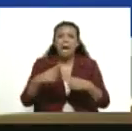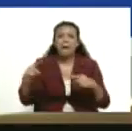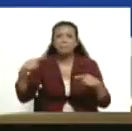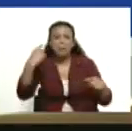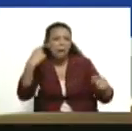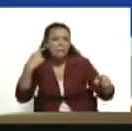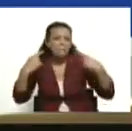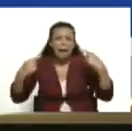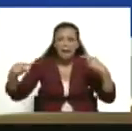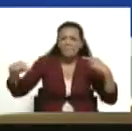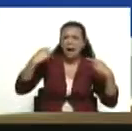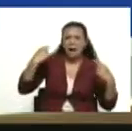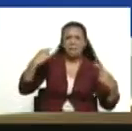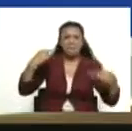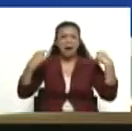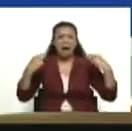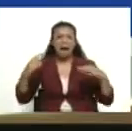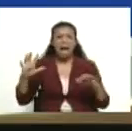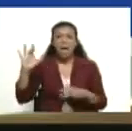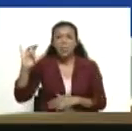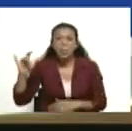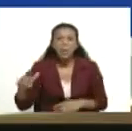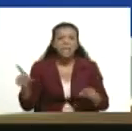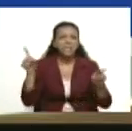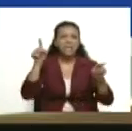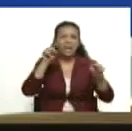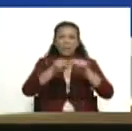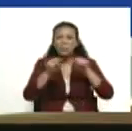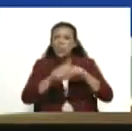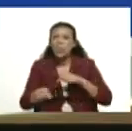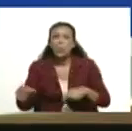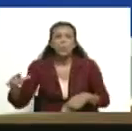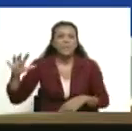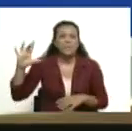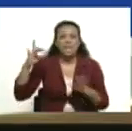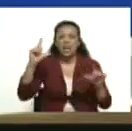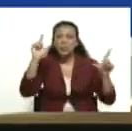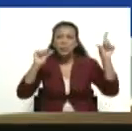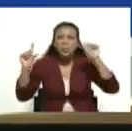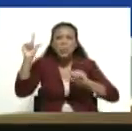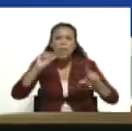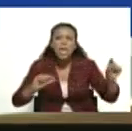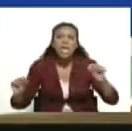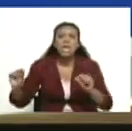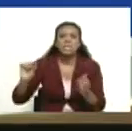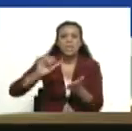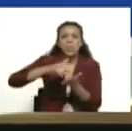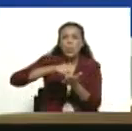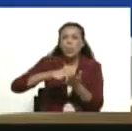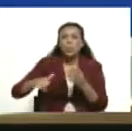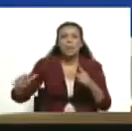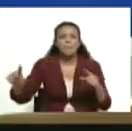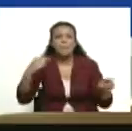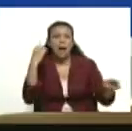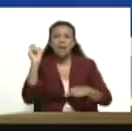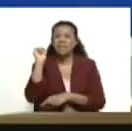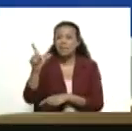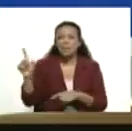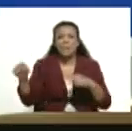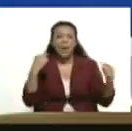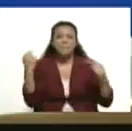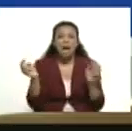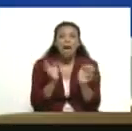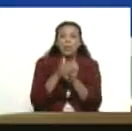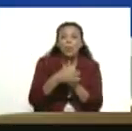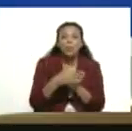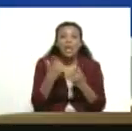redes que la tapan, por los grandes medios de comunicación. Ellos quieren perturbar la vida social y económica de